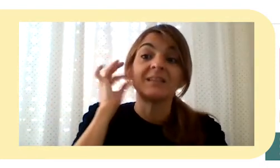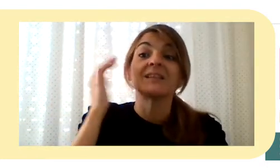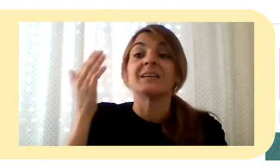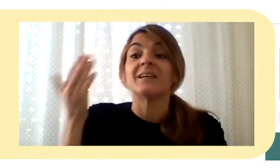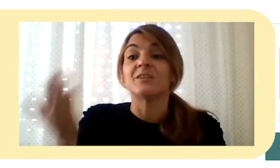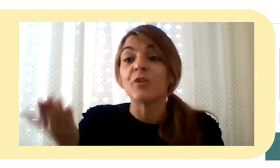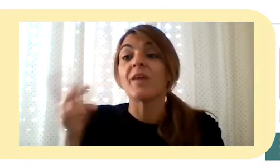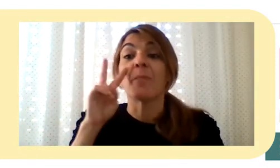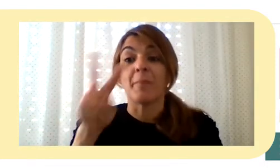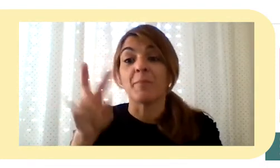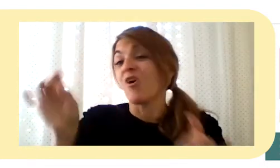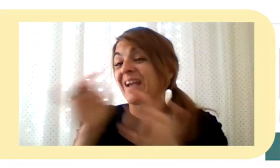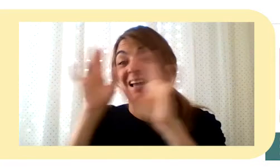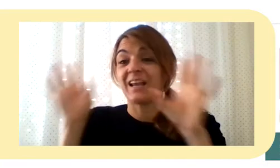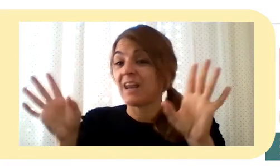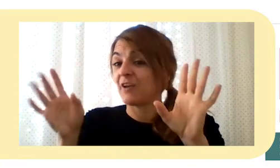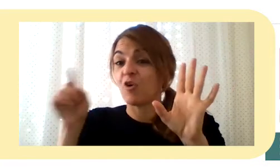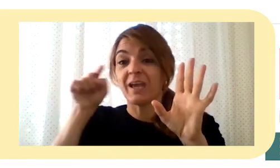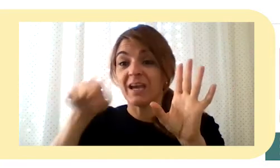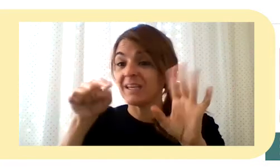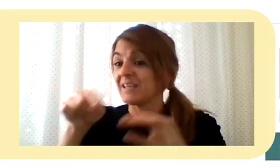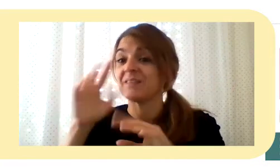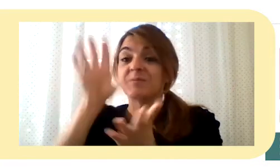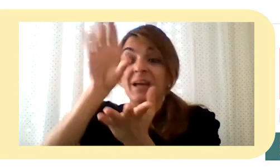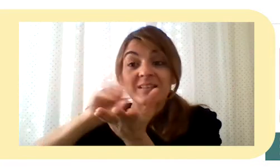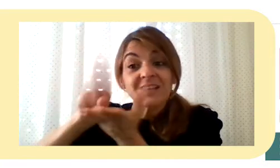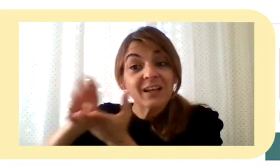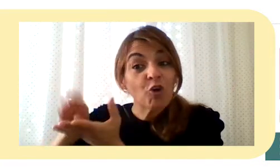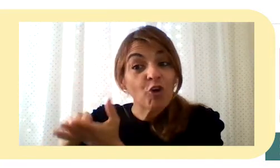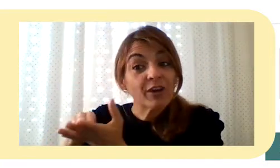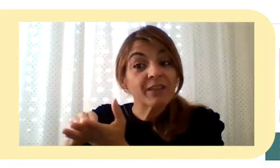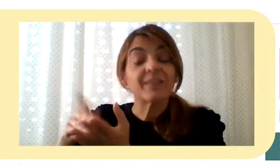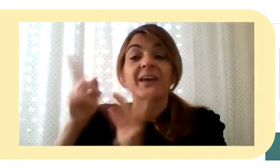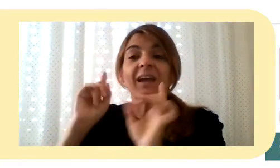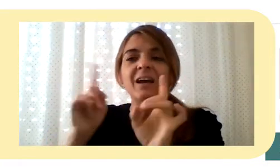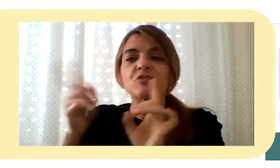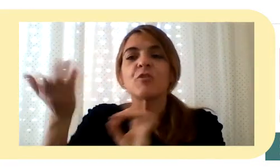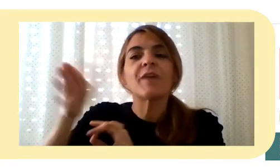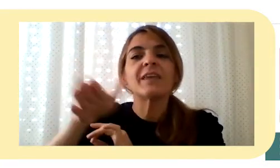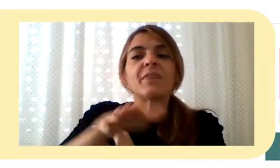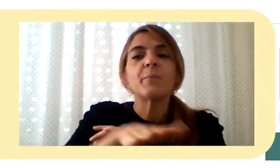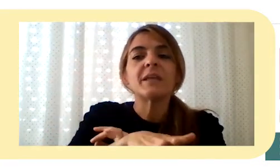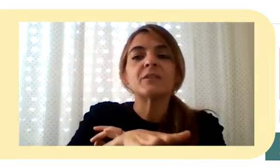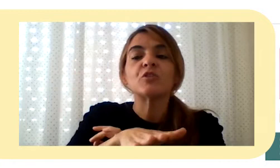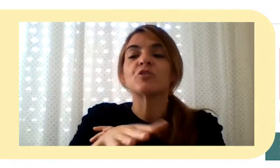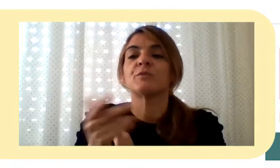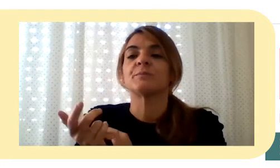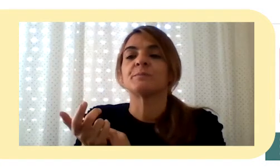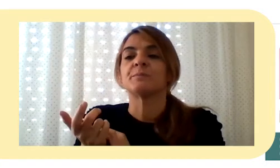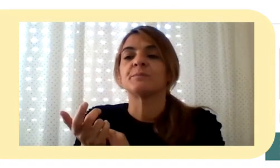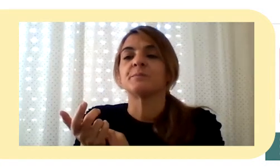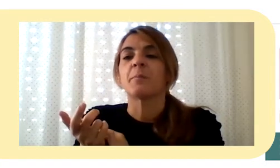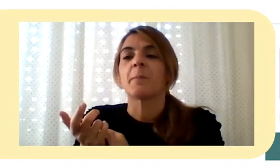que efectivamente lo que se estaba recogiendo de casos de fallecimientos en esa gráfica que antes hemos visto eran